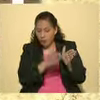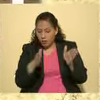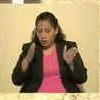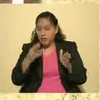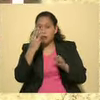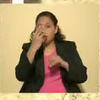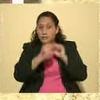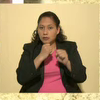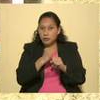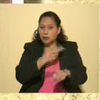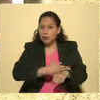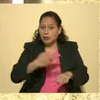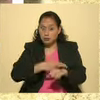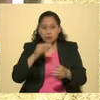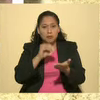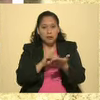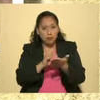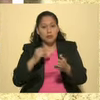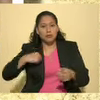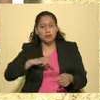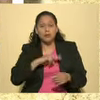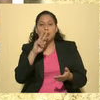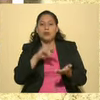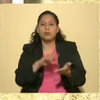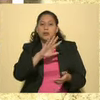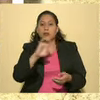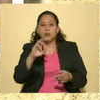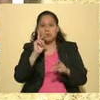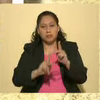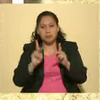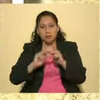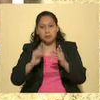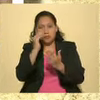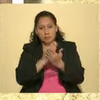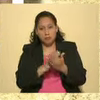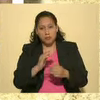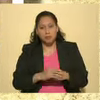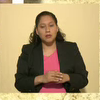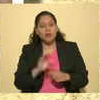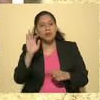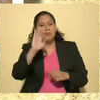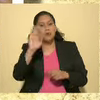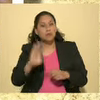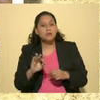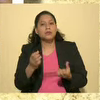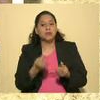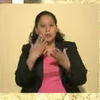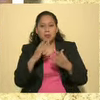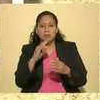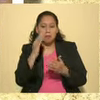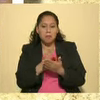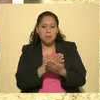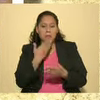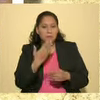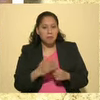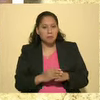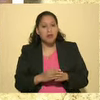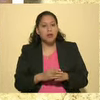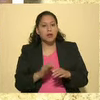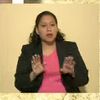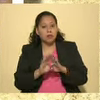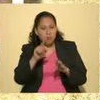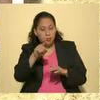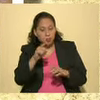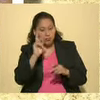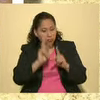cacho de operación, y llevamos menos de 2,500 suspensiones. O sea, el porcentaje de bateo en ese sentido es muy bajo si lo ves desde el punto de